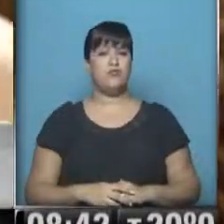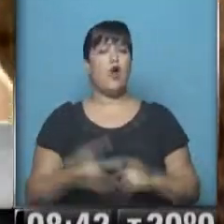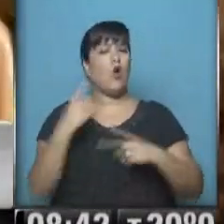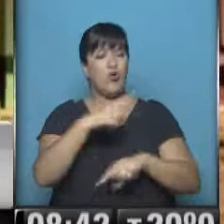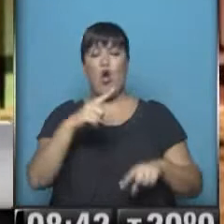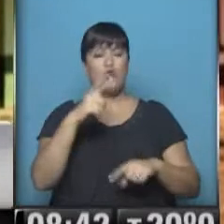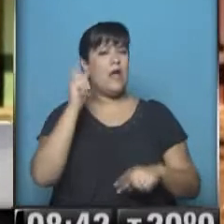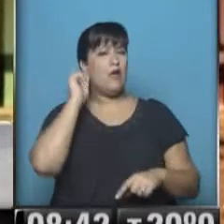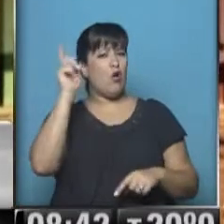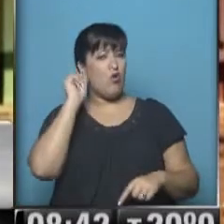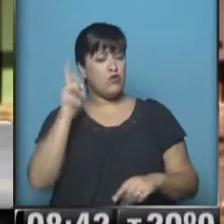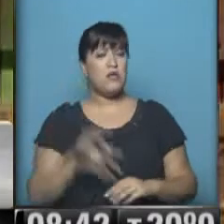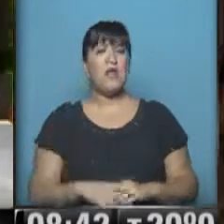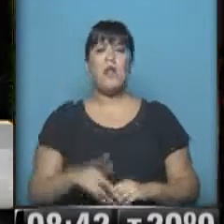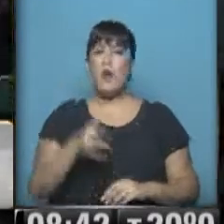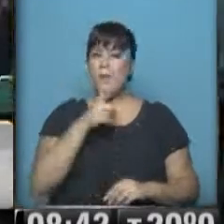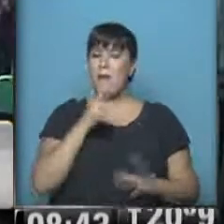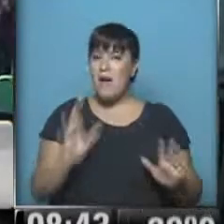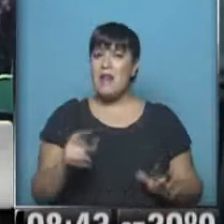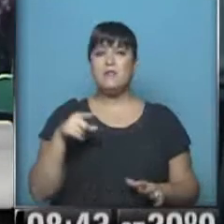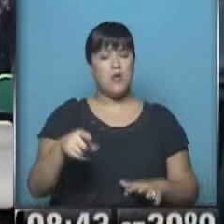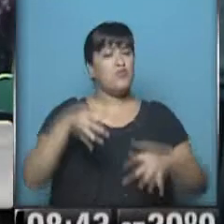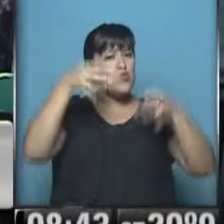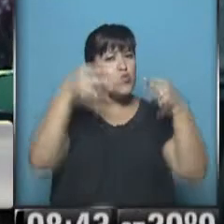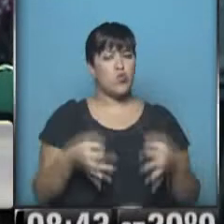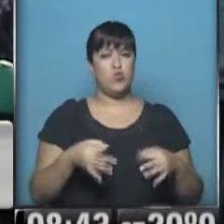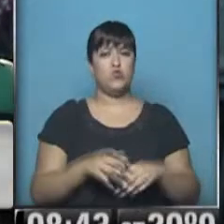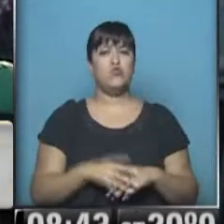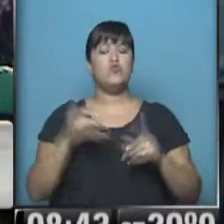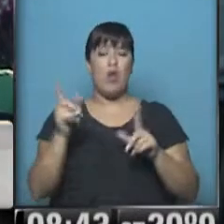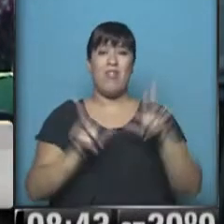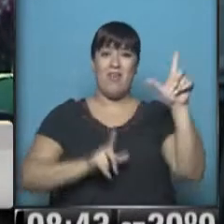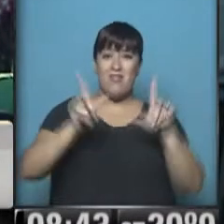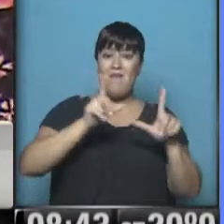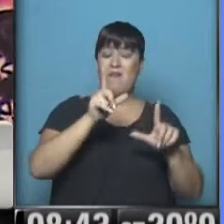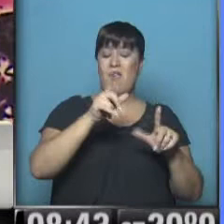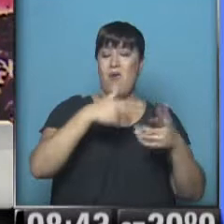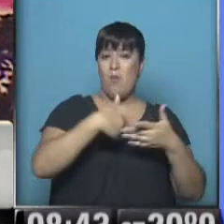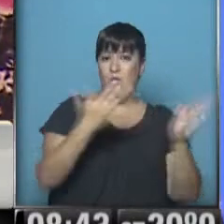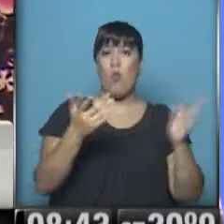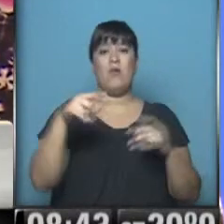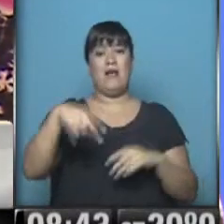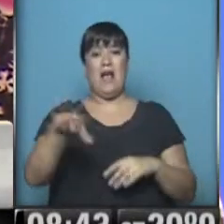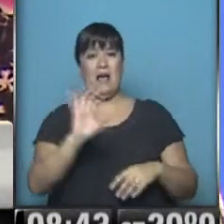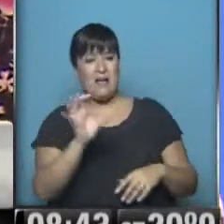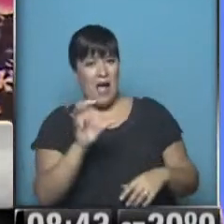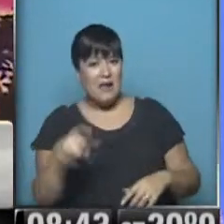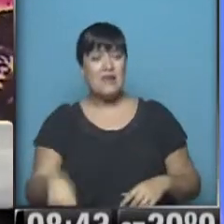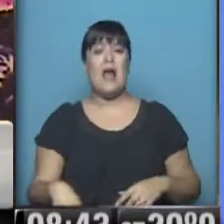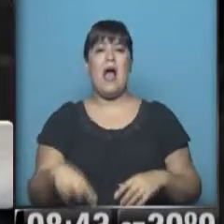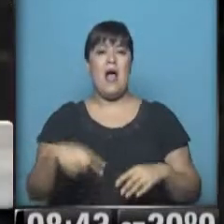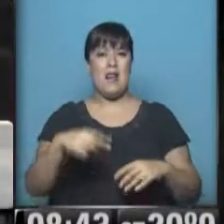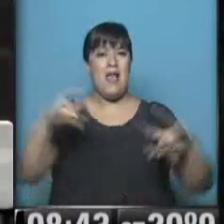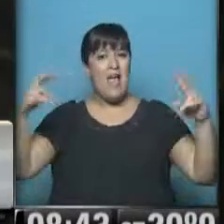equipo, y me parece que es absolutamente justo que los medios públicos, nuestro canal, la televisión pública,